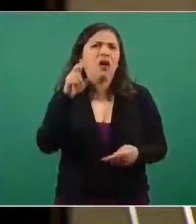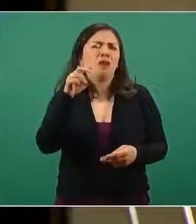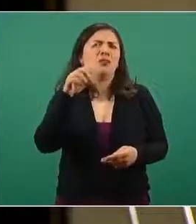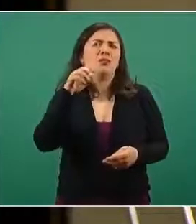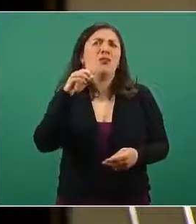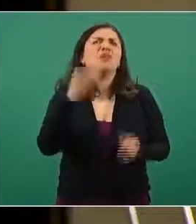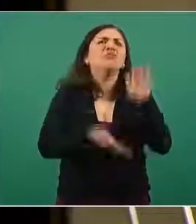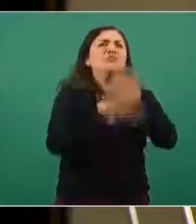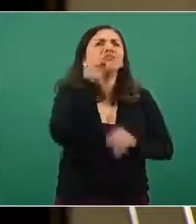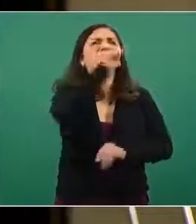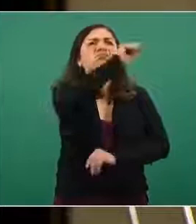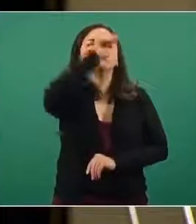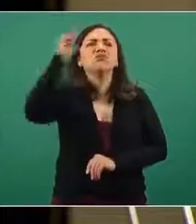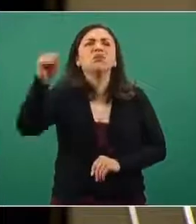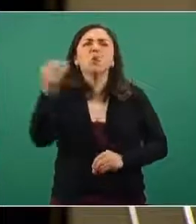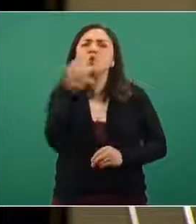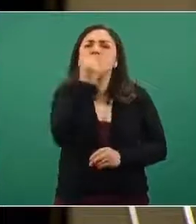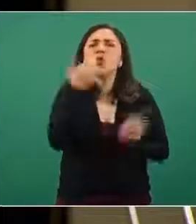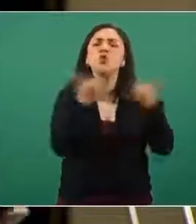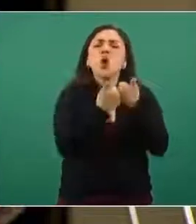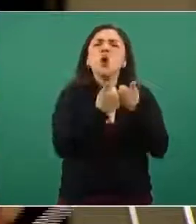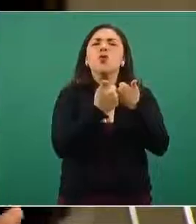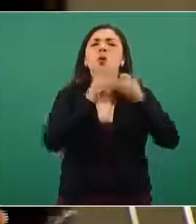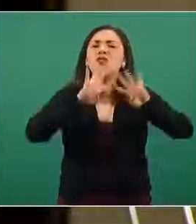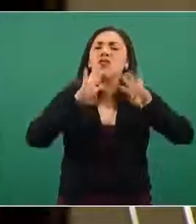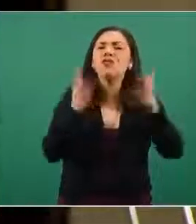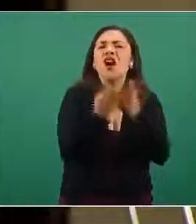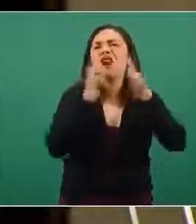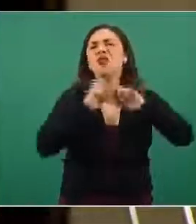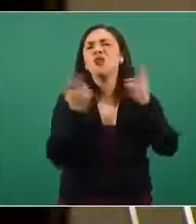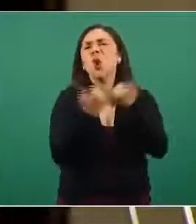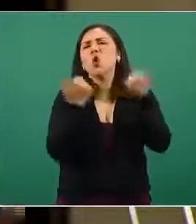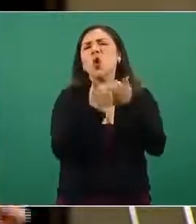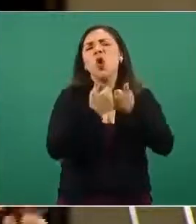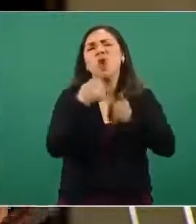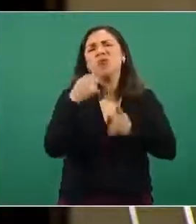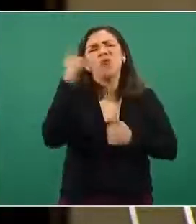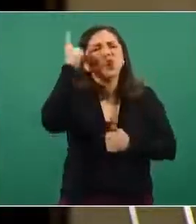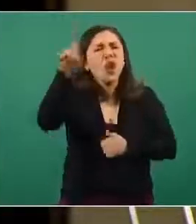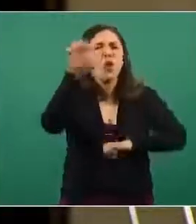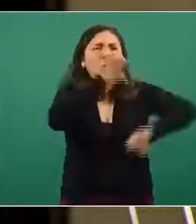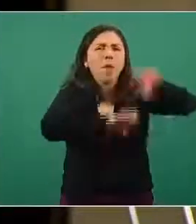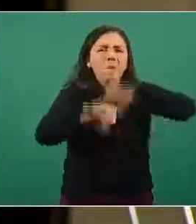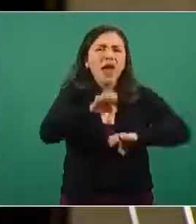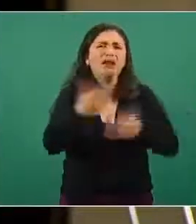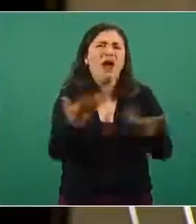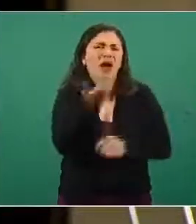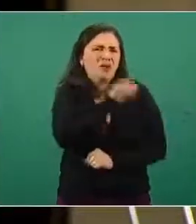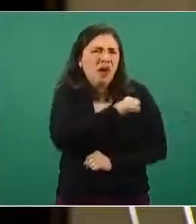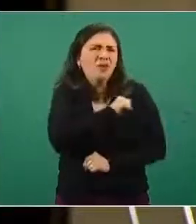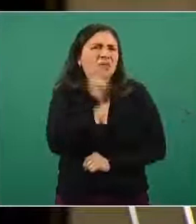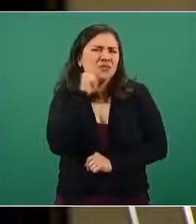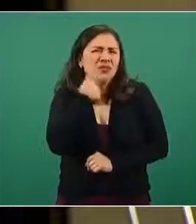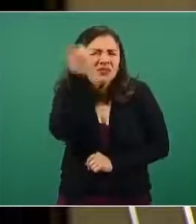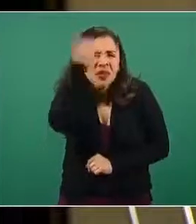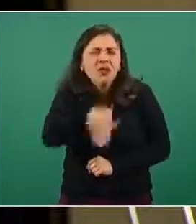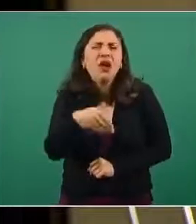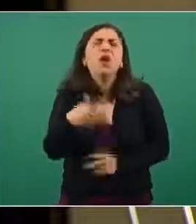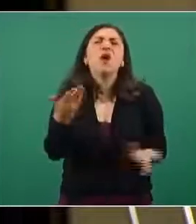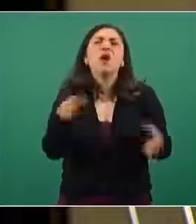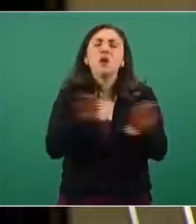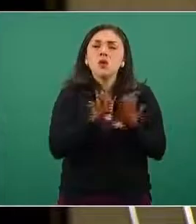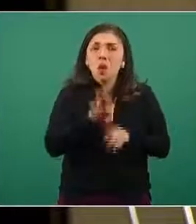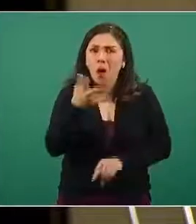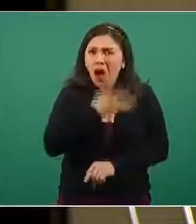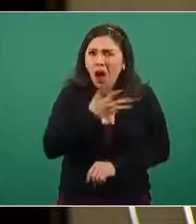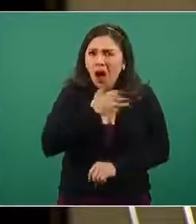tuvo comidas con empresarios. Entonces, bueno, eso por esa parte y más hacia el tema de salud. Queríamos saber si